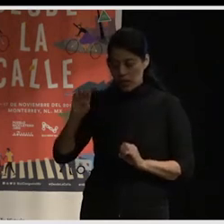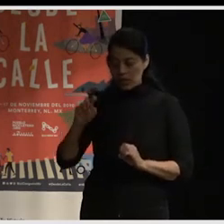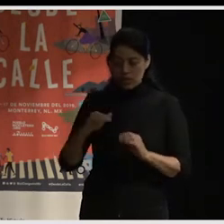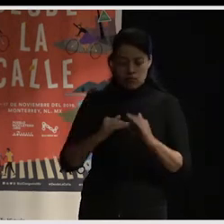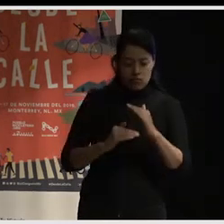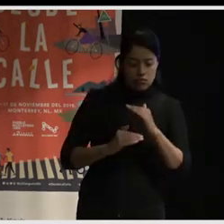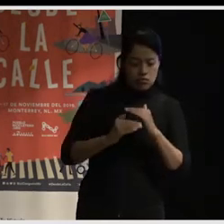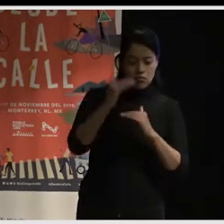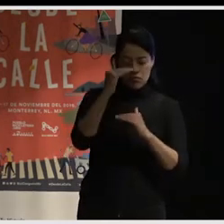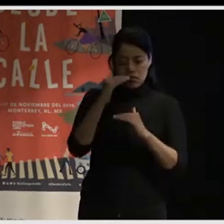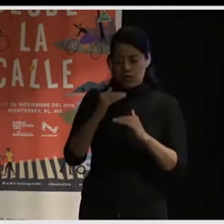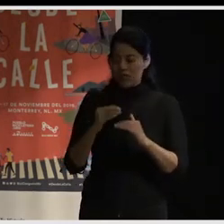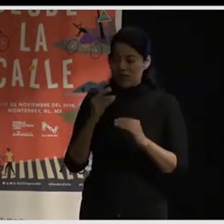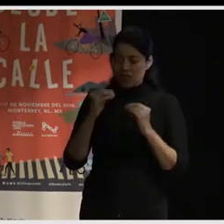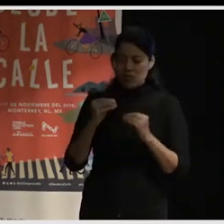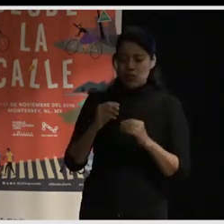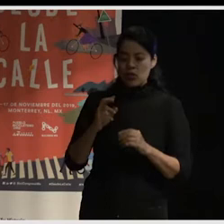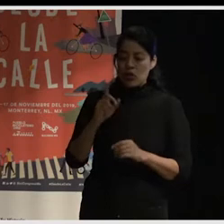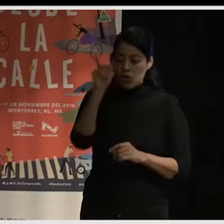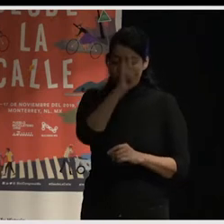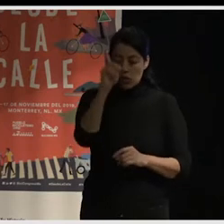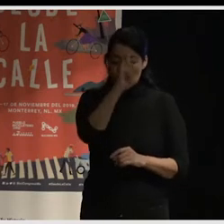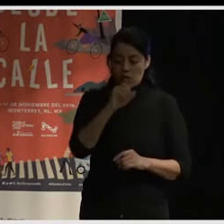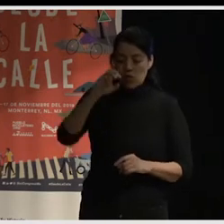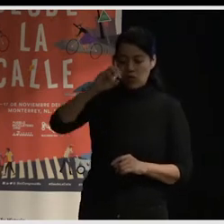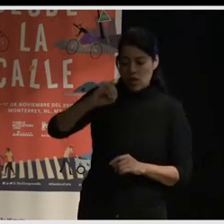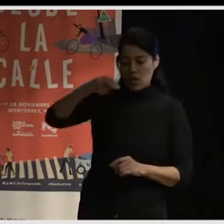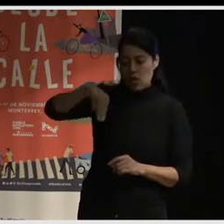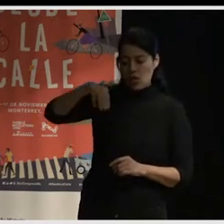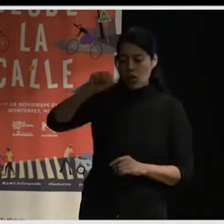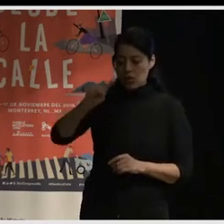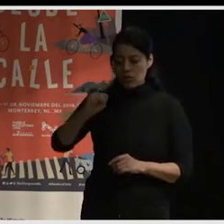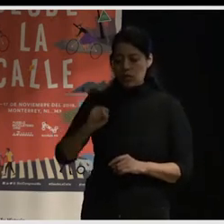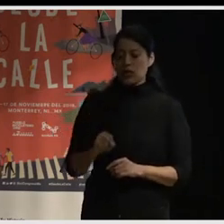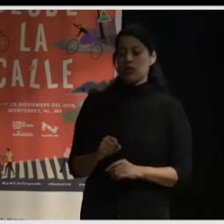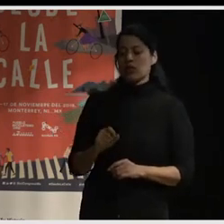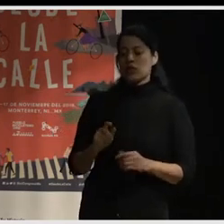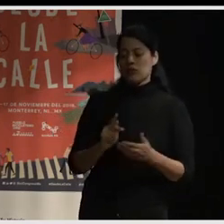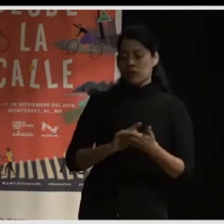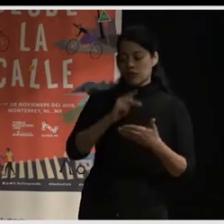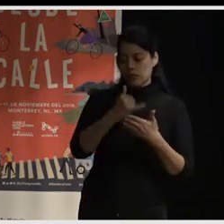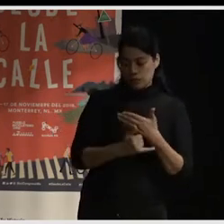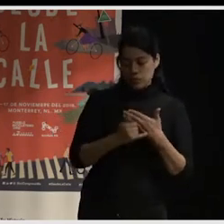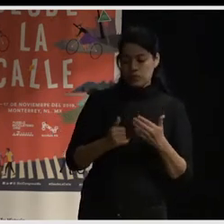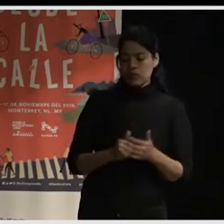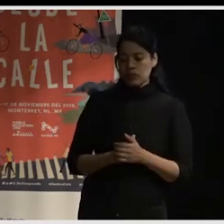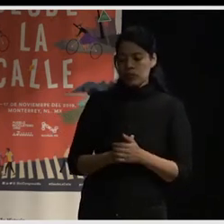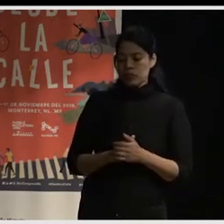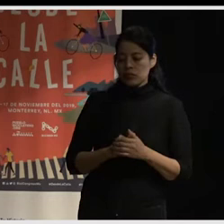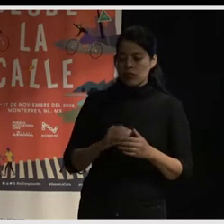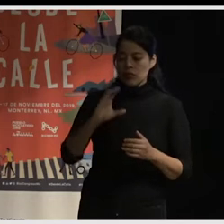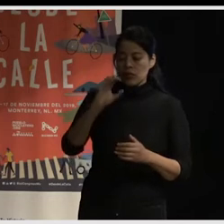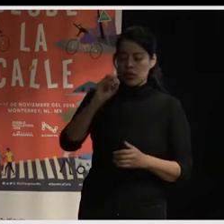recomendaciones de la oms y aparte de eso la el programa de protestas de contingencia ambiental en nuevo léon